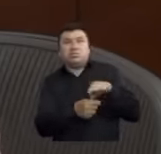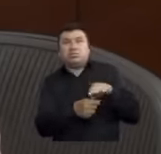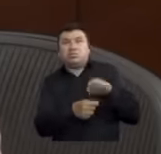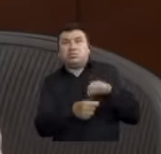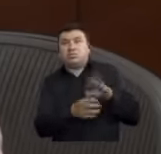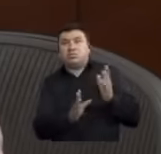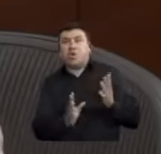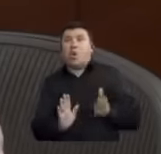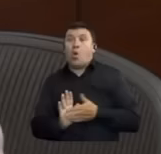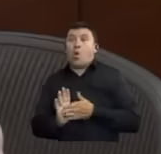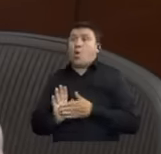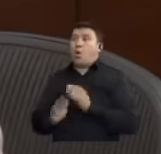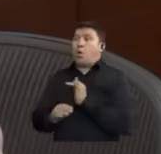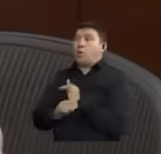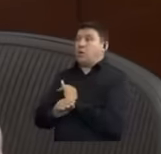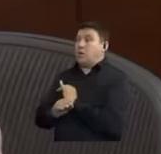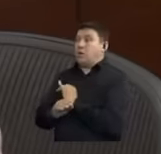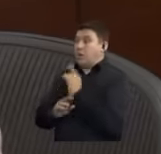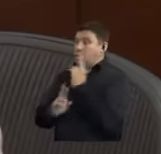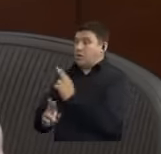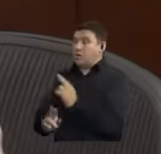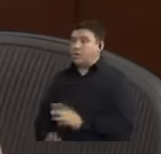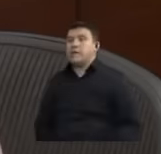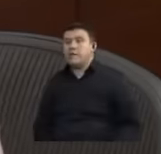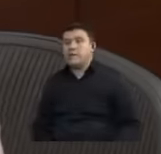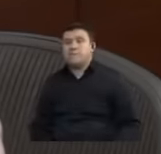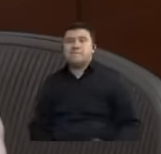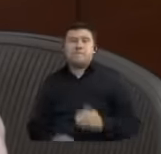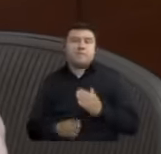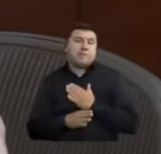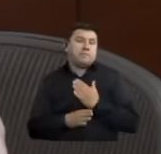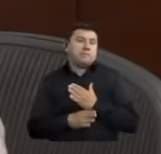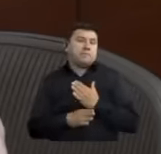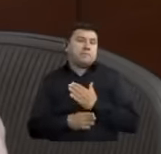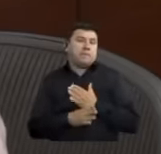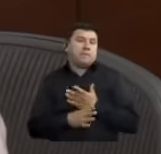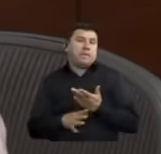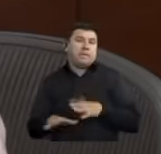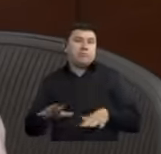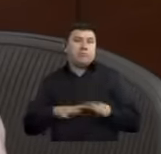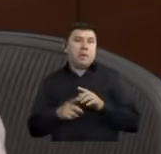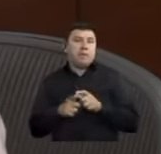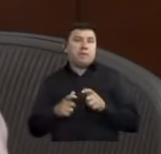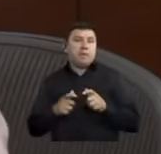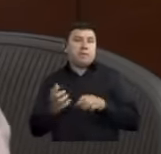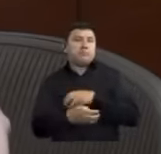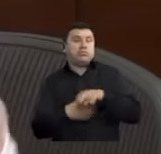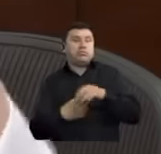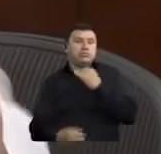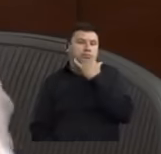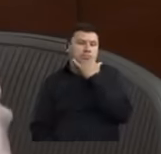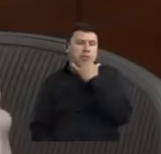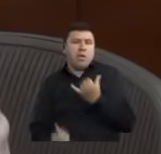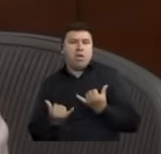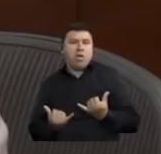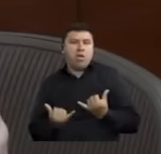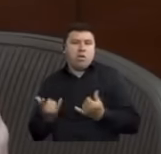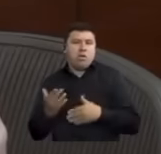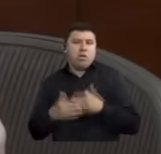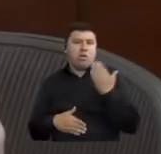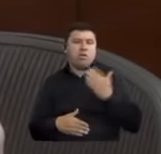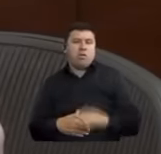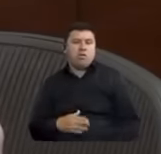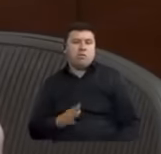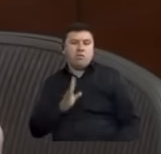de deslegitimar las instituciones. El problema de la milicianización. Resulta que ahora van a empezar